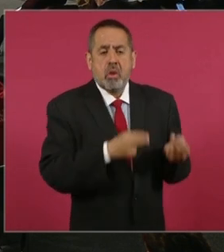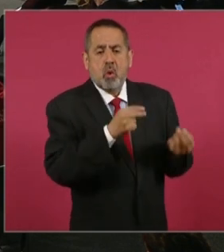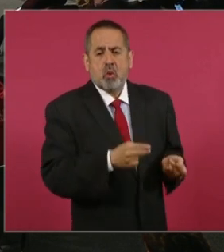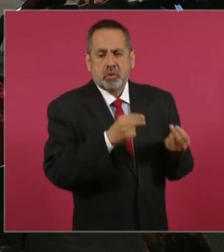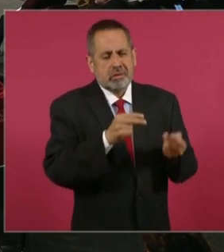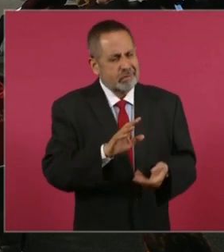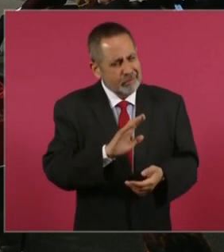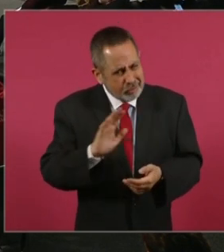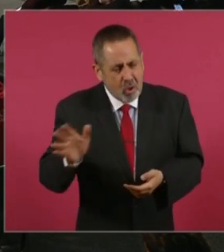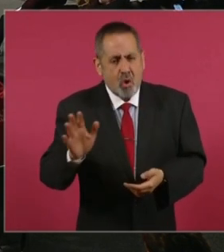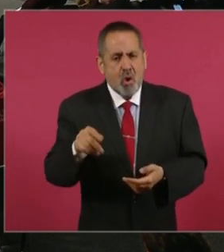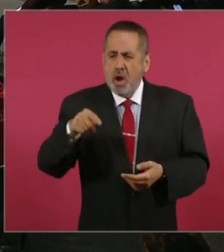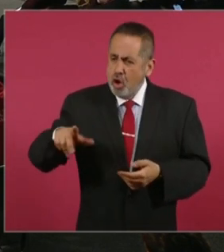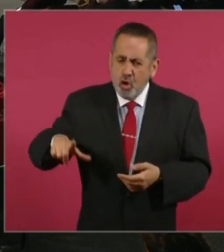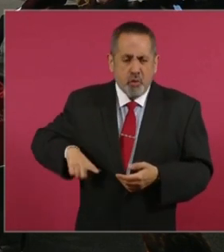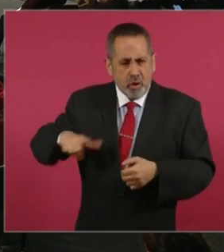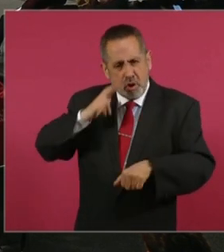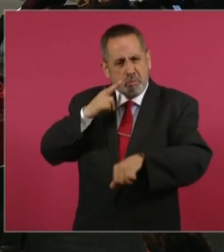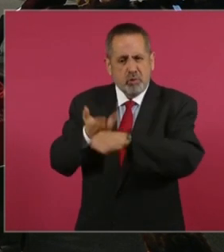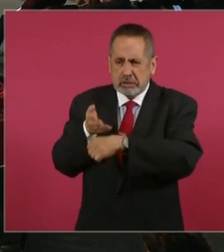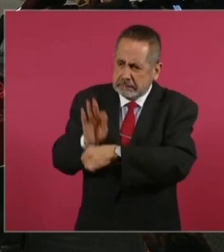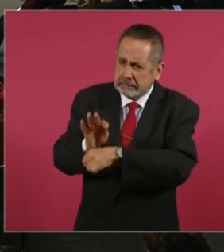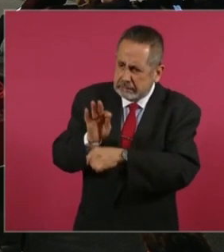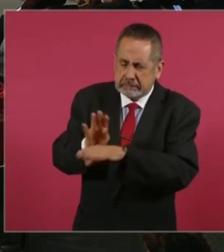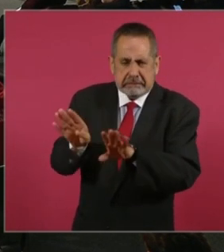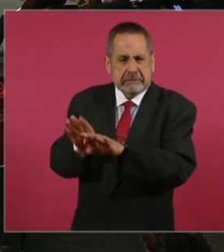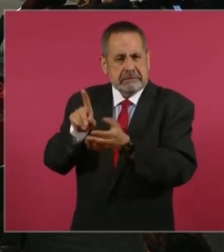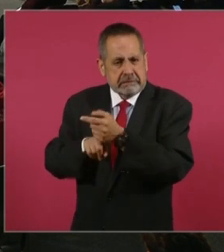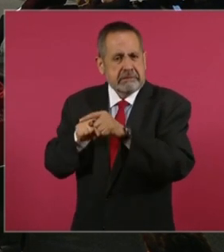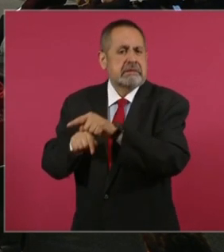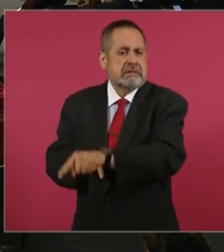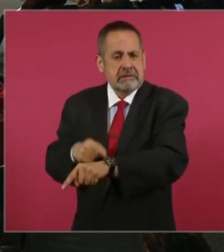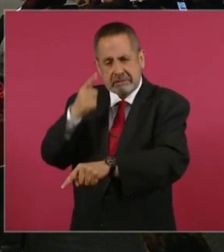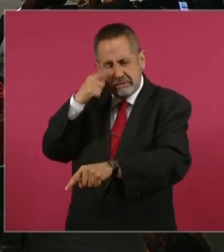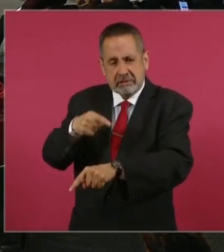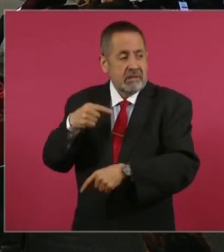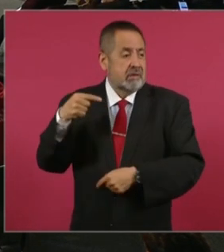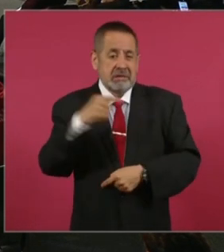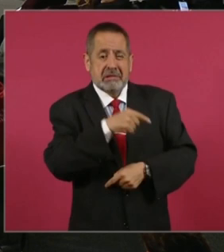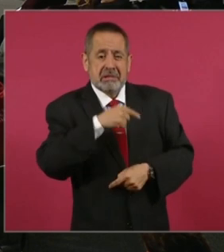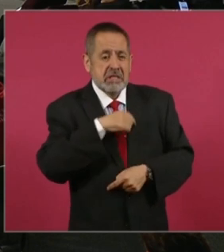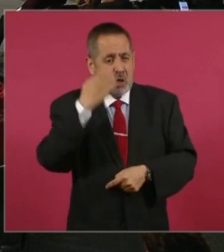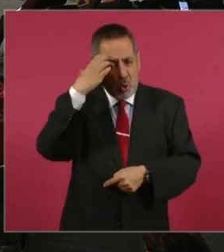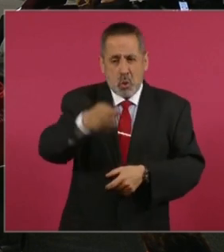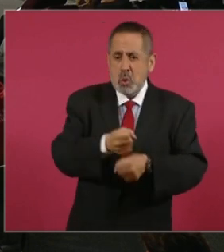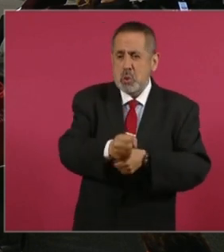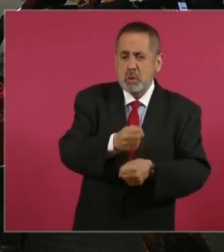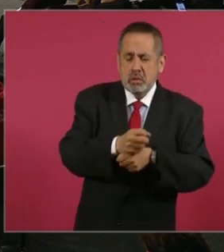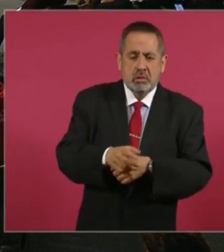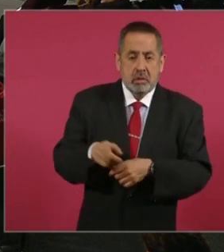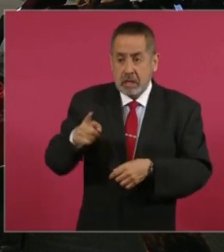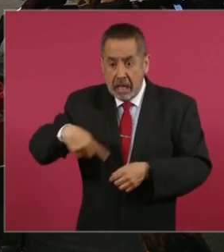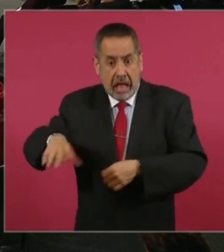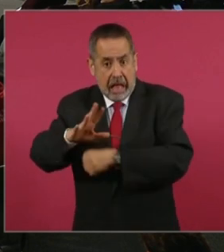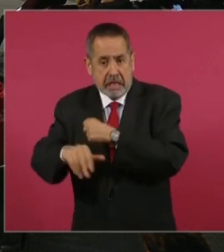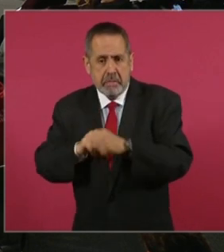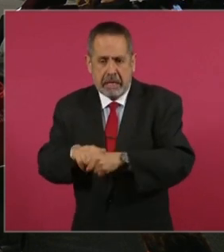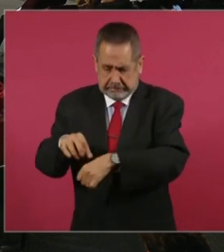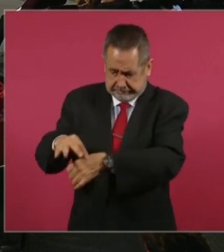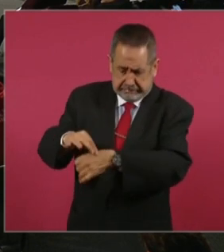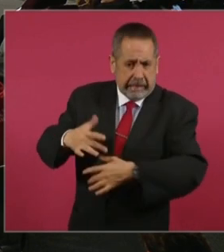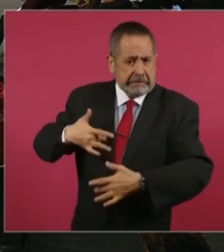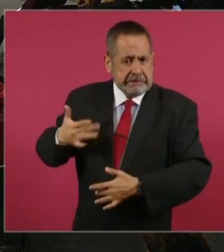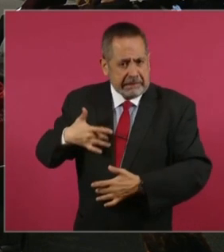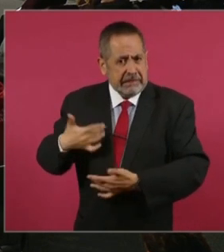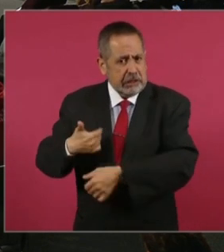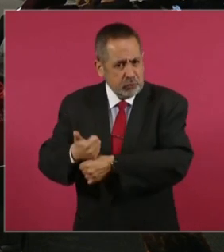para su uso, abuso y aprovechamiento en los que está implícita la crueldad, primeramente porque son seres que sienten y sufren y segundo